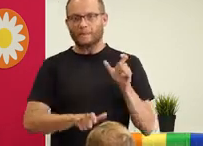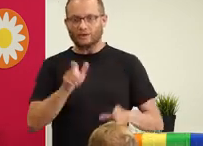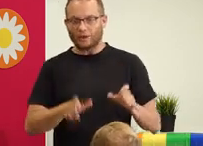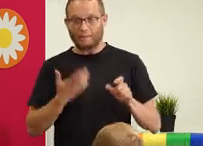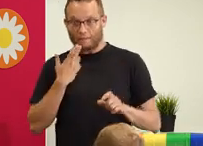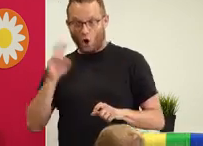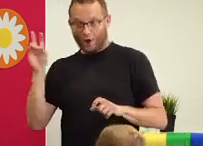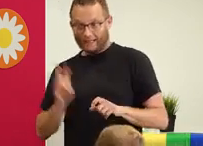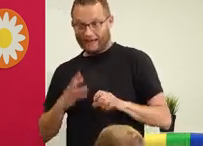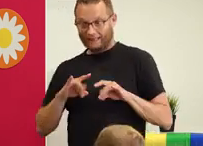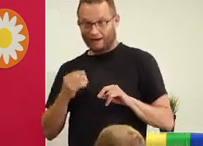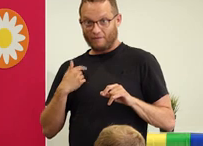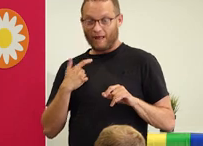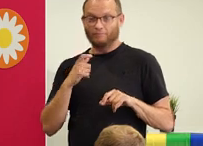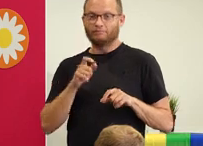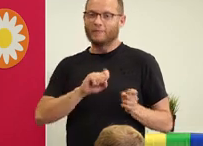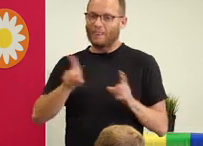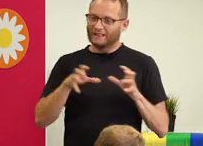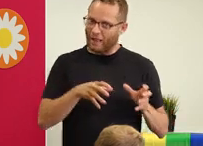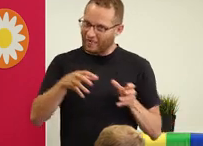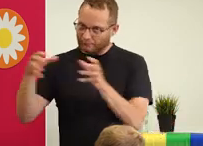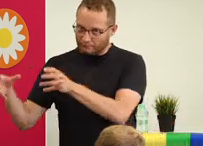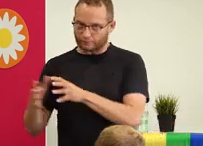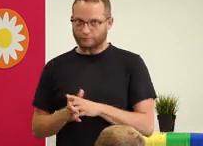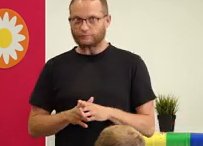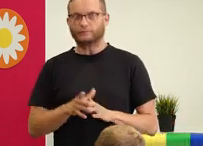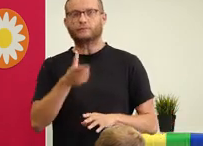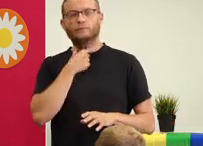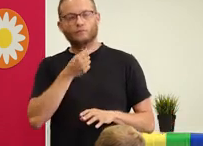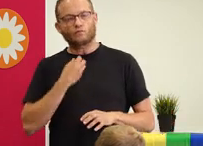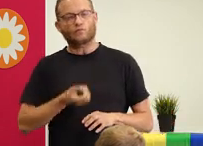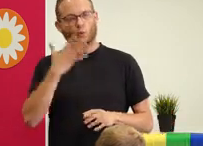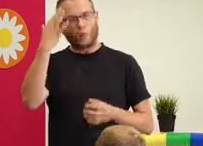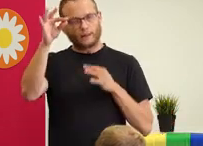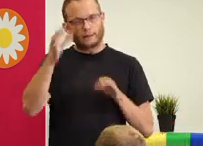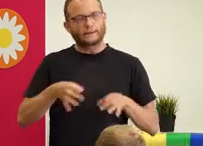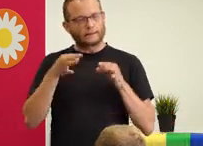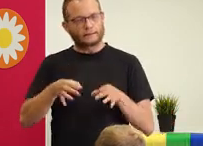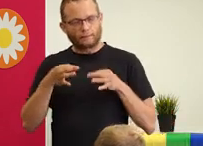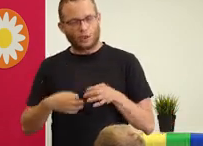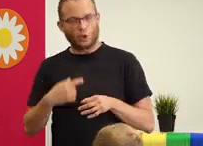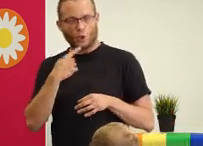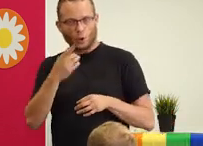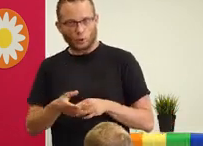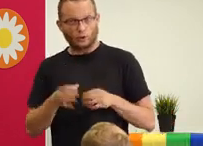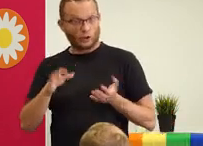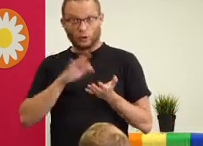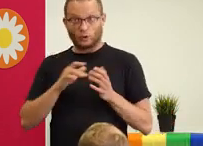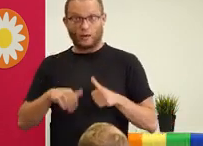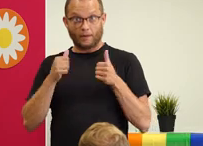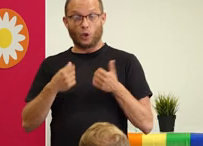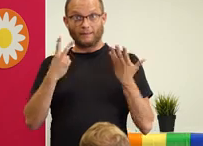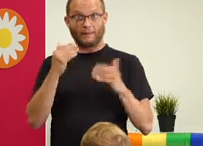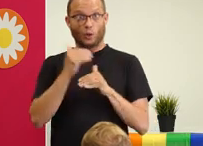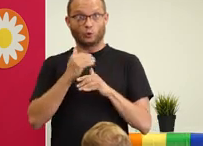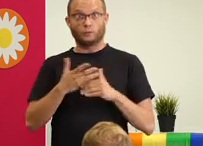personas originarias de esas tierras. Y me gustaría mencionar un detalle que siempre lo vi desde que empezó el 7 de